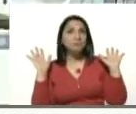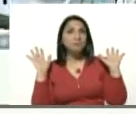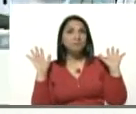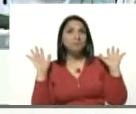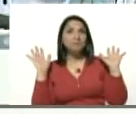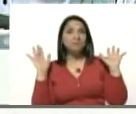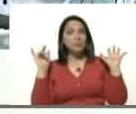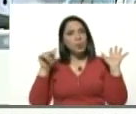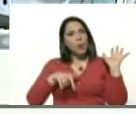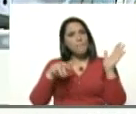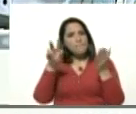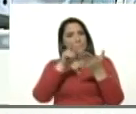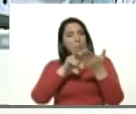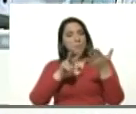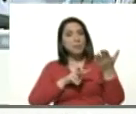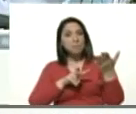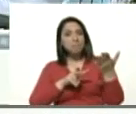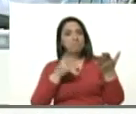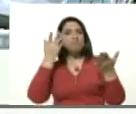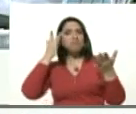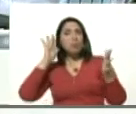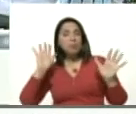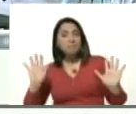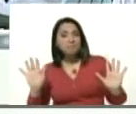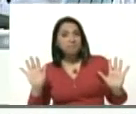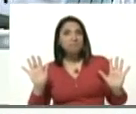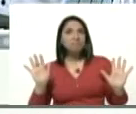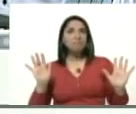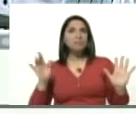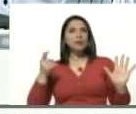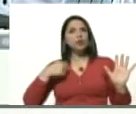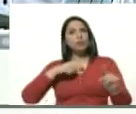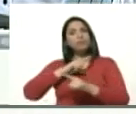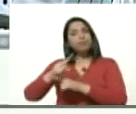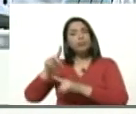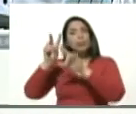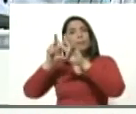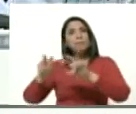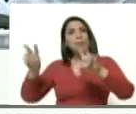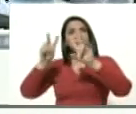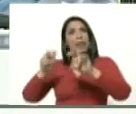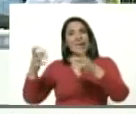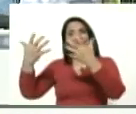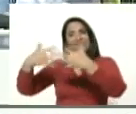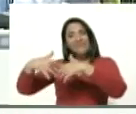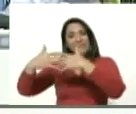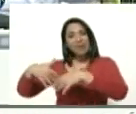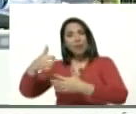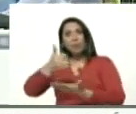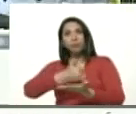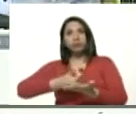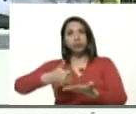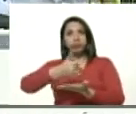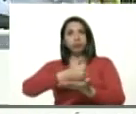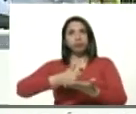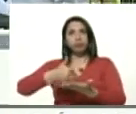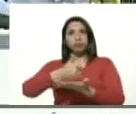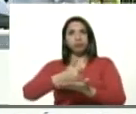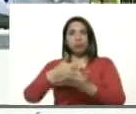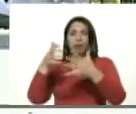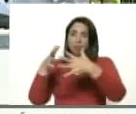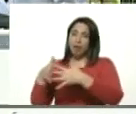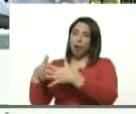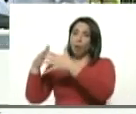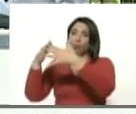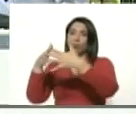Hoy leí por allí y mandé a investigar que una empresa farmacéutica de Estados Unidos,